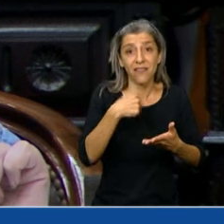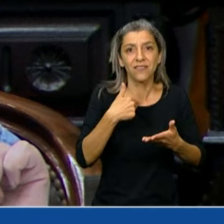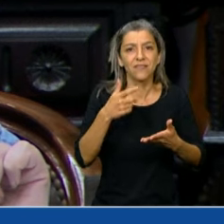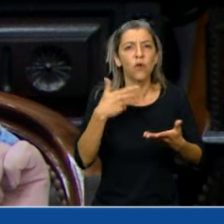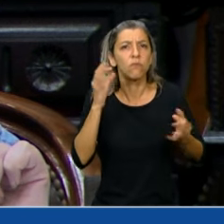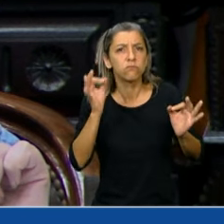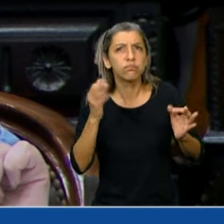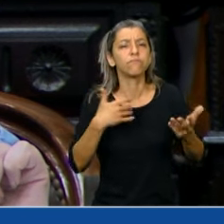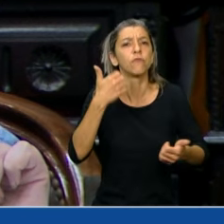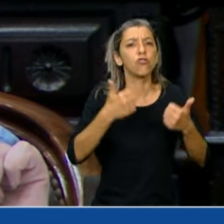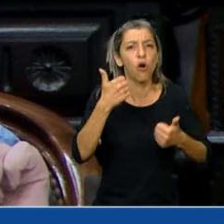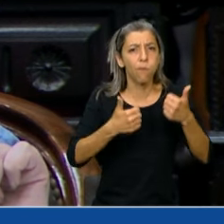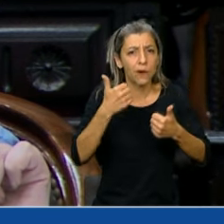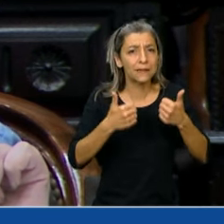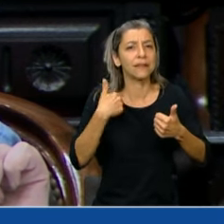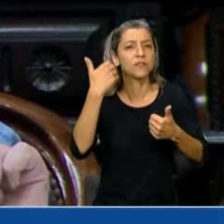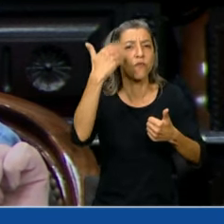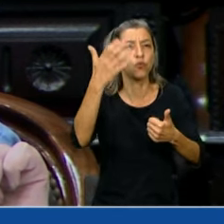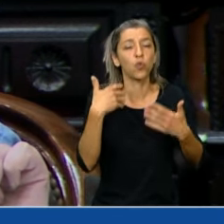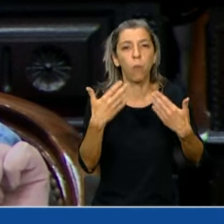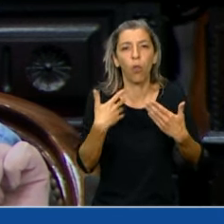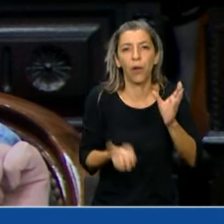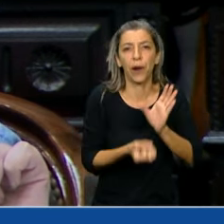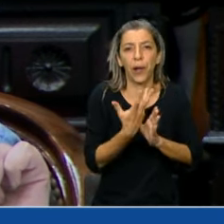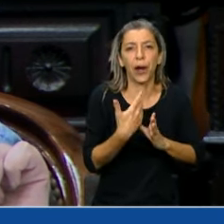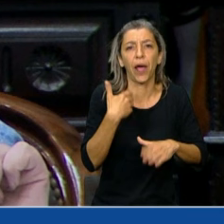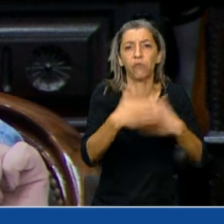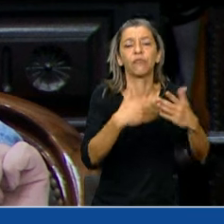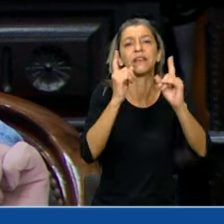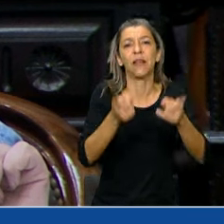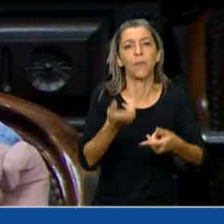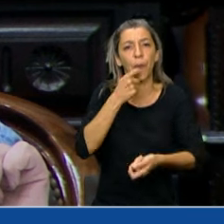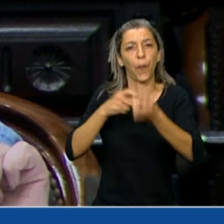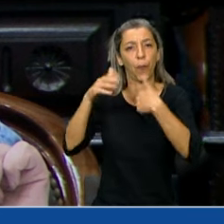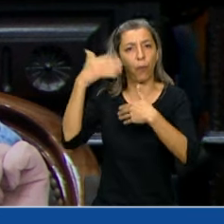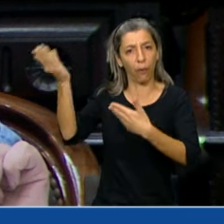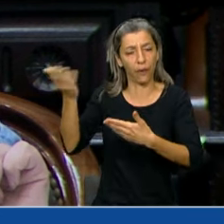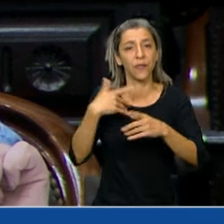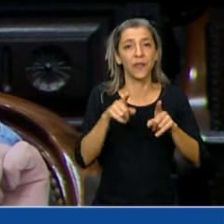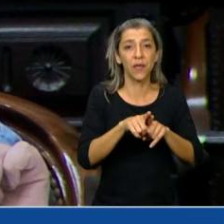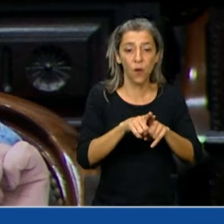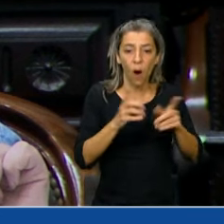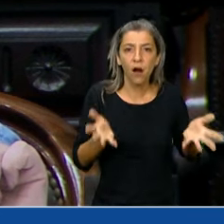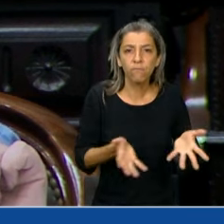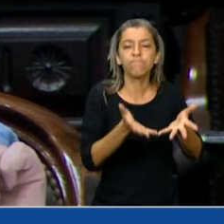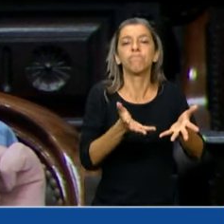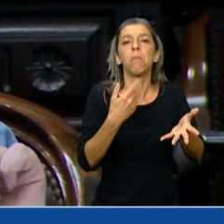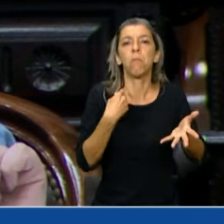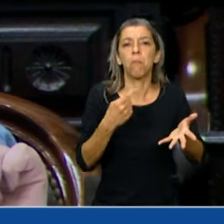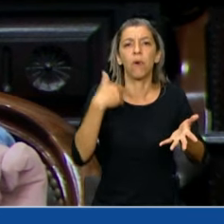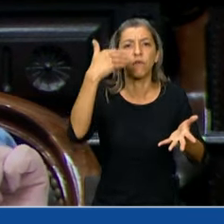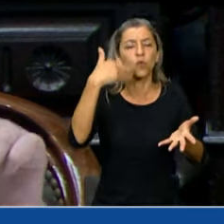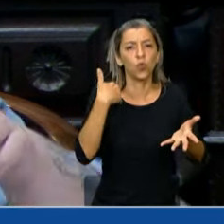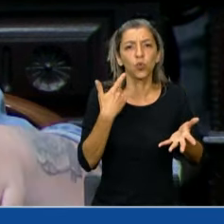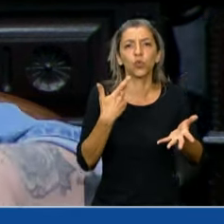de una industria del calzado más competitiva y con potencial exportador así como potenciar la mayor incorporación de